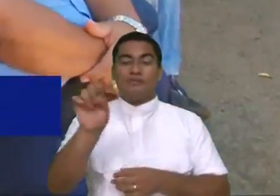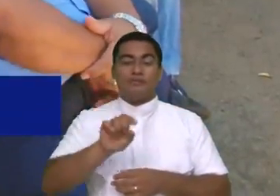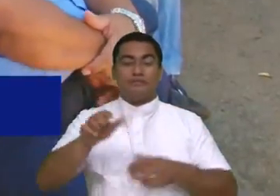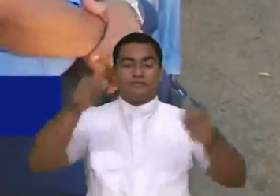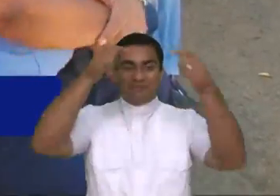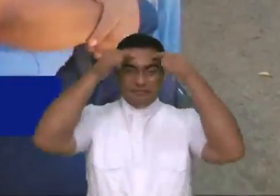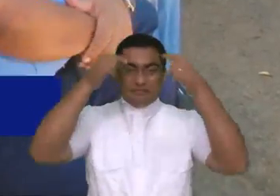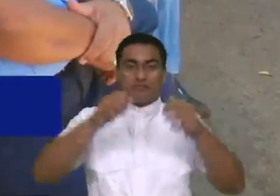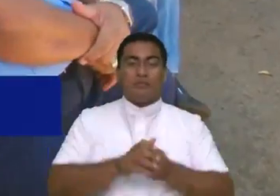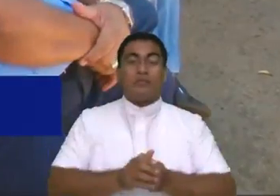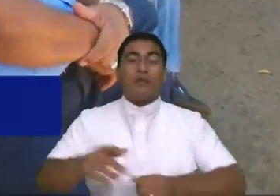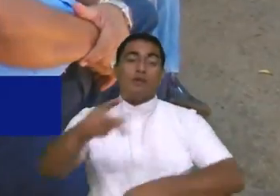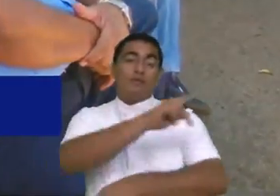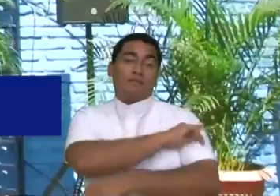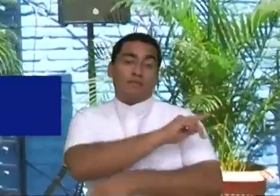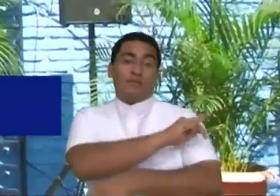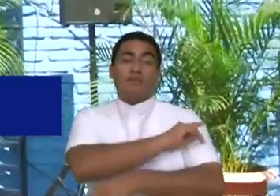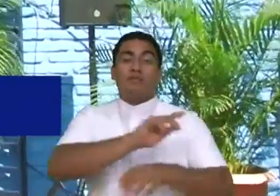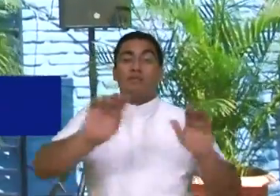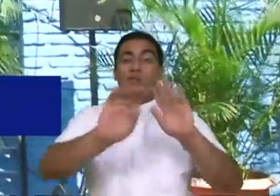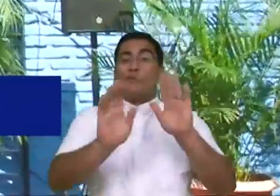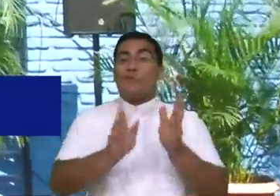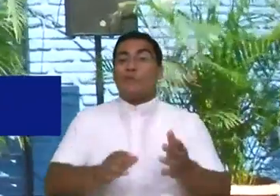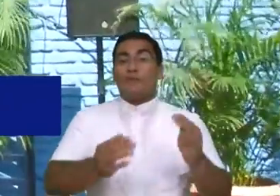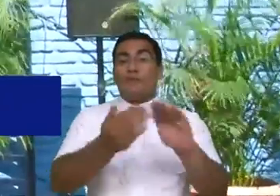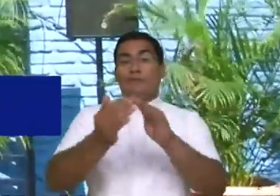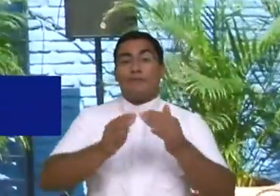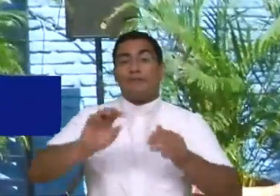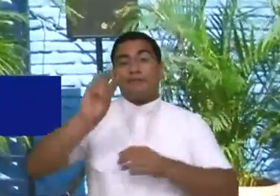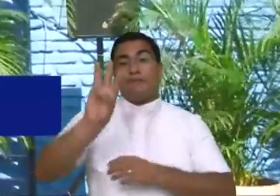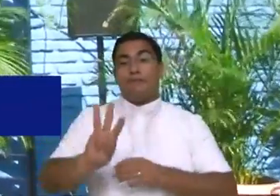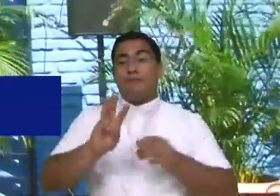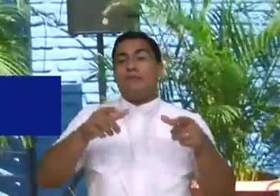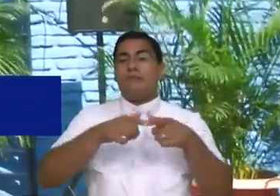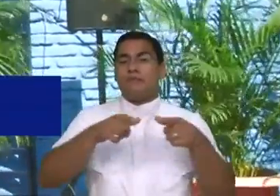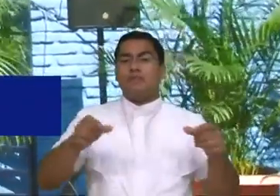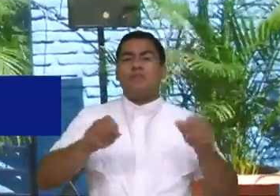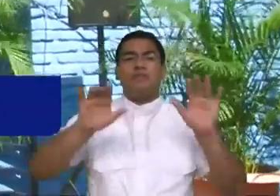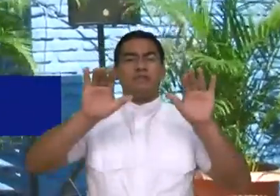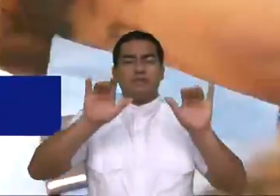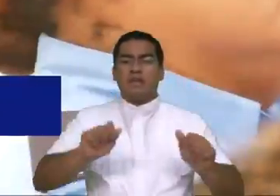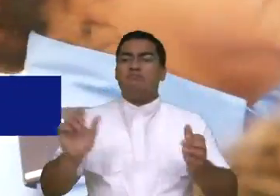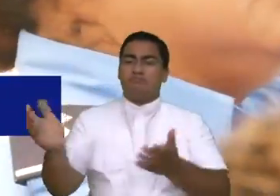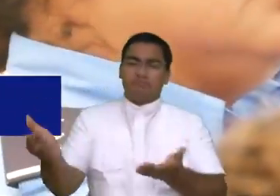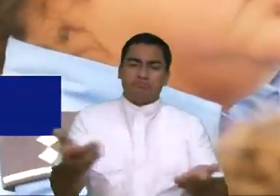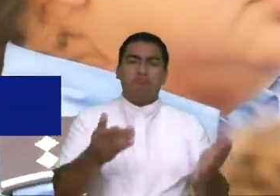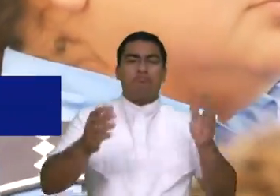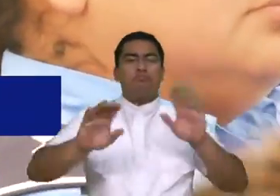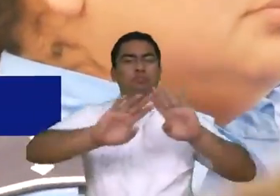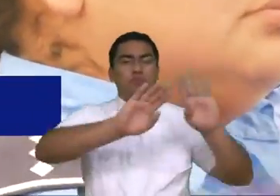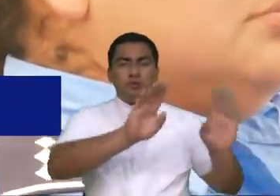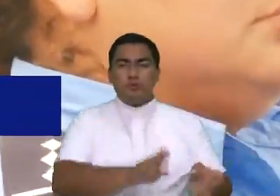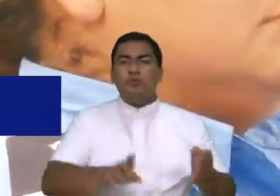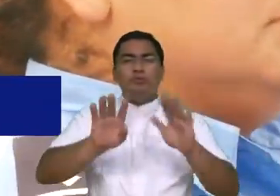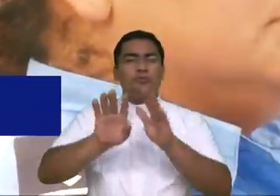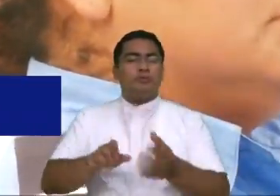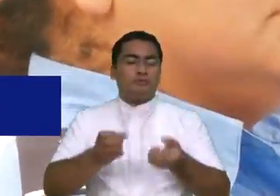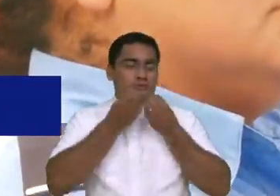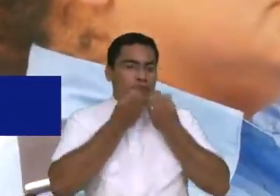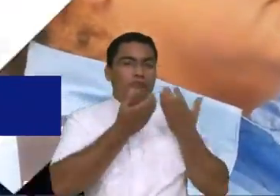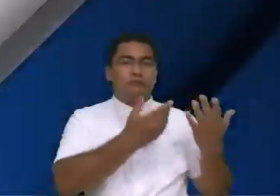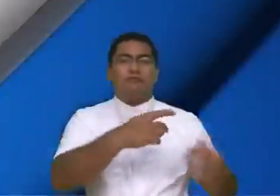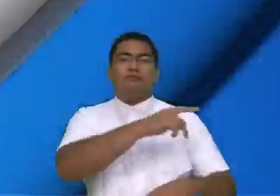Oficiales de la Comisaría de la Mujer del Distrito 3 en Managua, listos para dar atención a las mujeres que requieran realizar